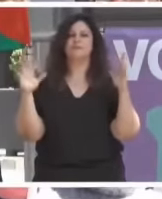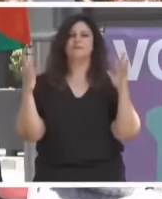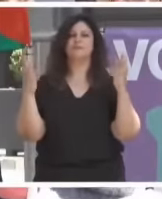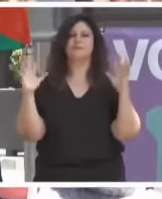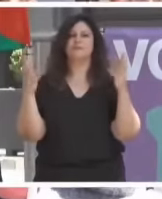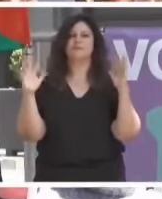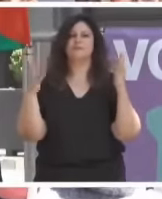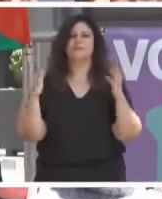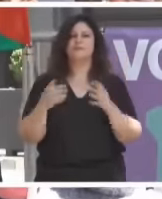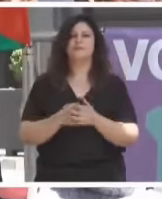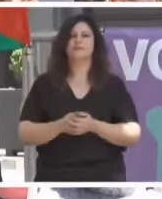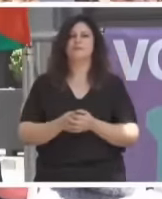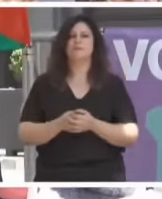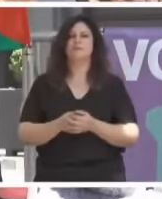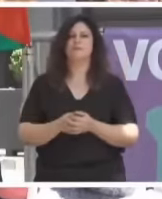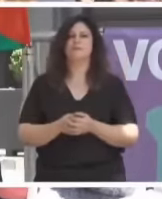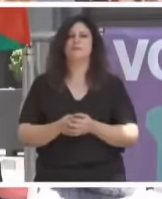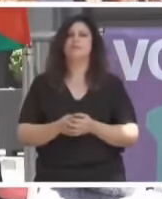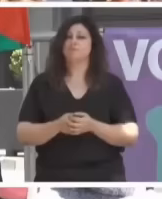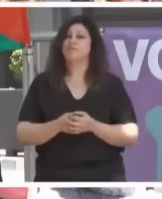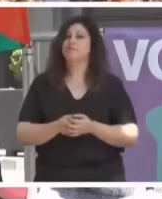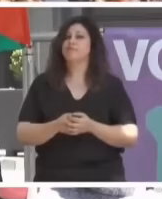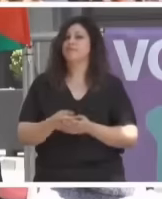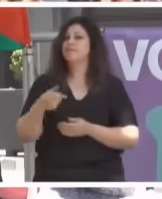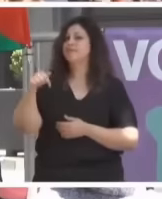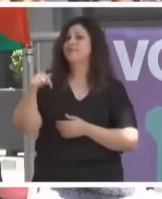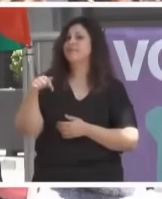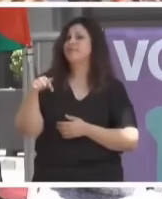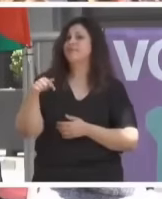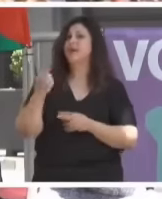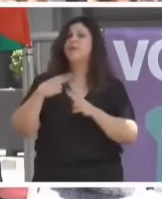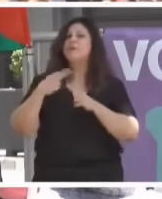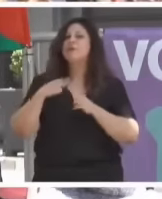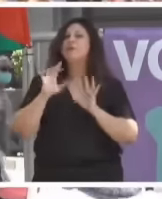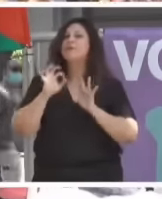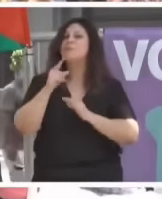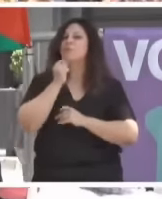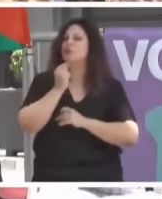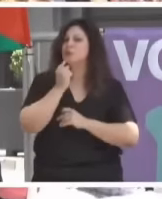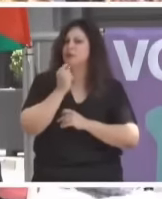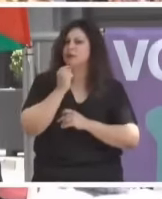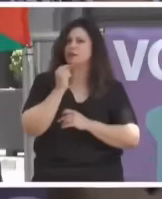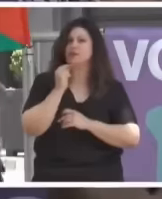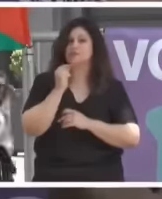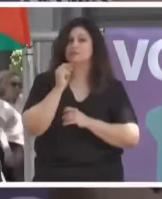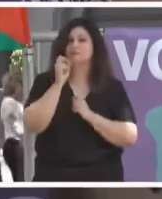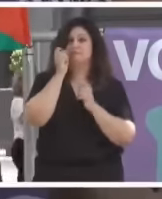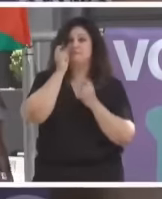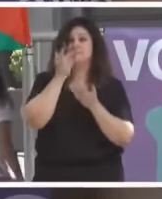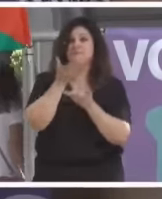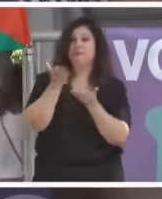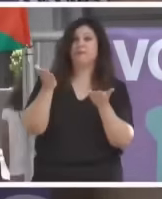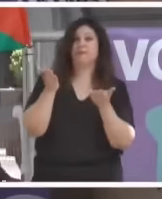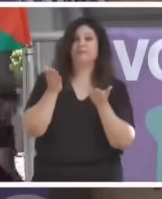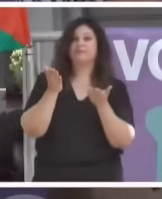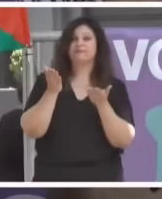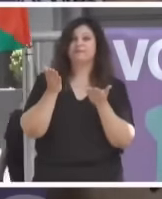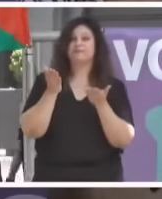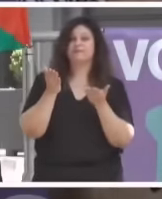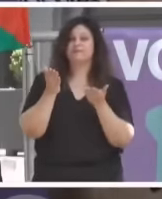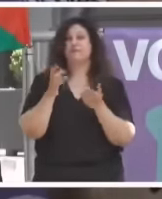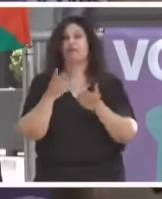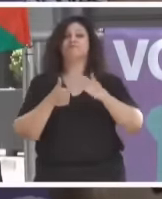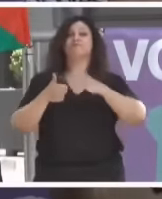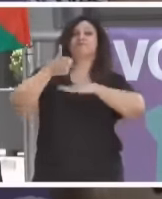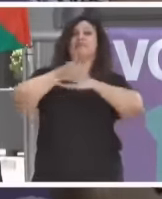estamos viendo aquí las políticas de Moreno Bonilla, que hace, pues, bueno, de capataz de los